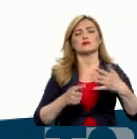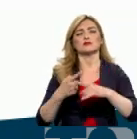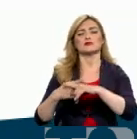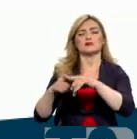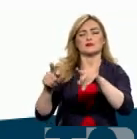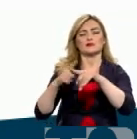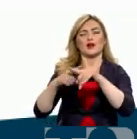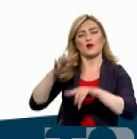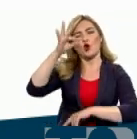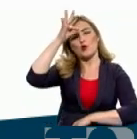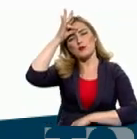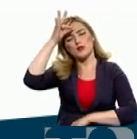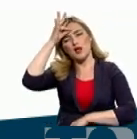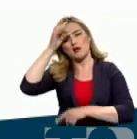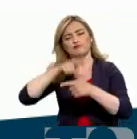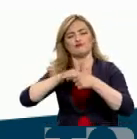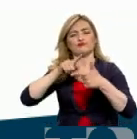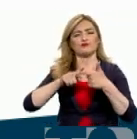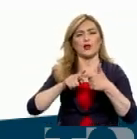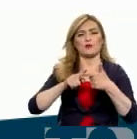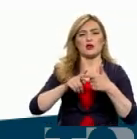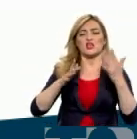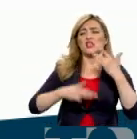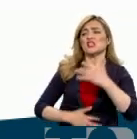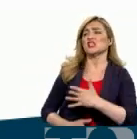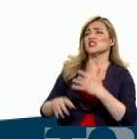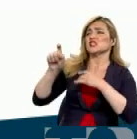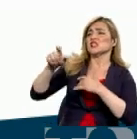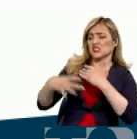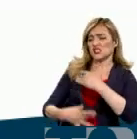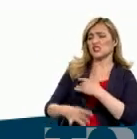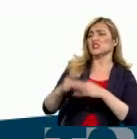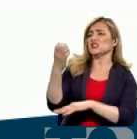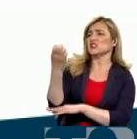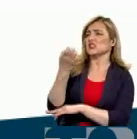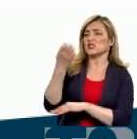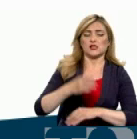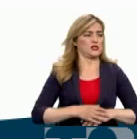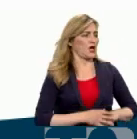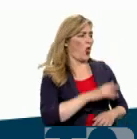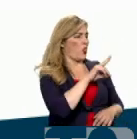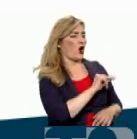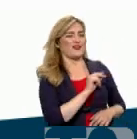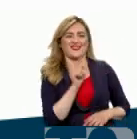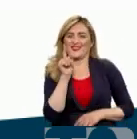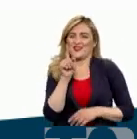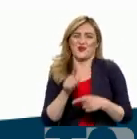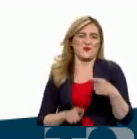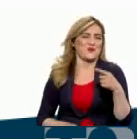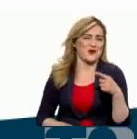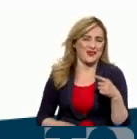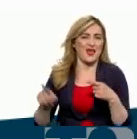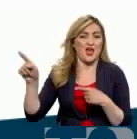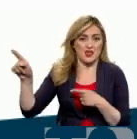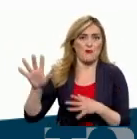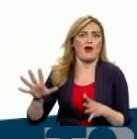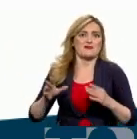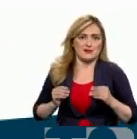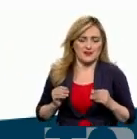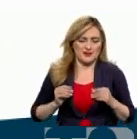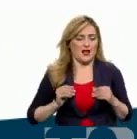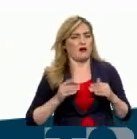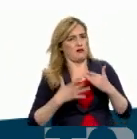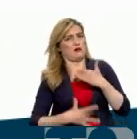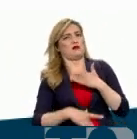prestadores de servicios de salud negar la atención de estas emergencias y deberán respetar la confidencialidad, privacidad,